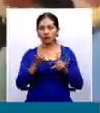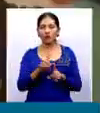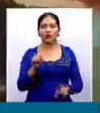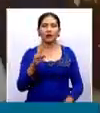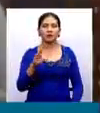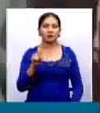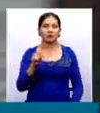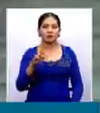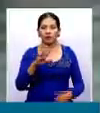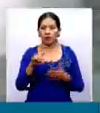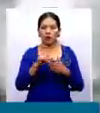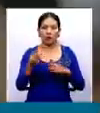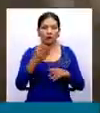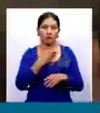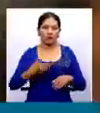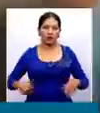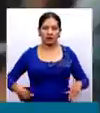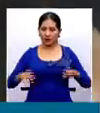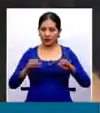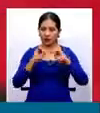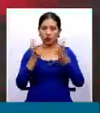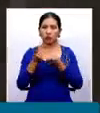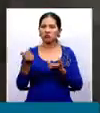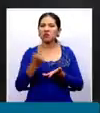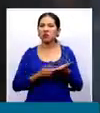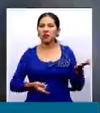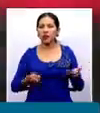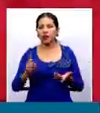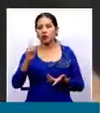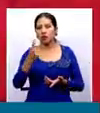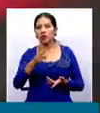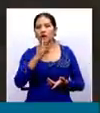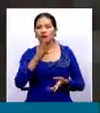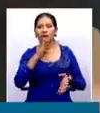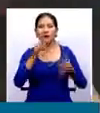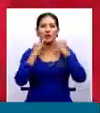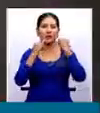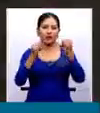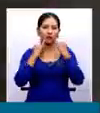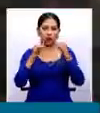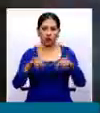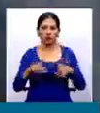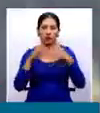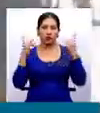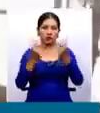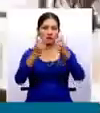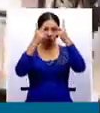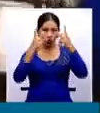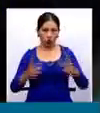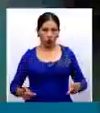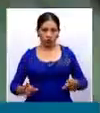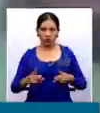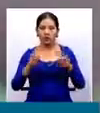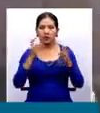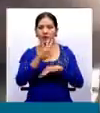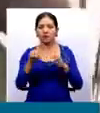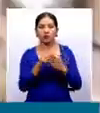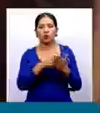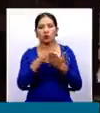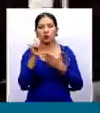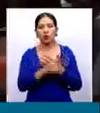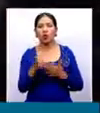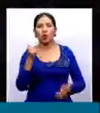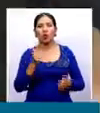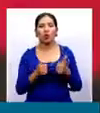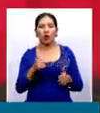como presidente de la brigada, lo que hacía simplemente es informar al departamento de Potosí de los proyectos que están avanzando,